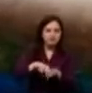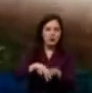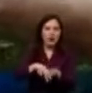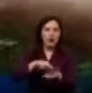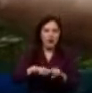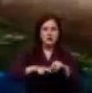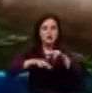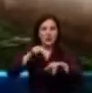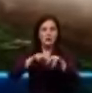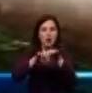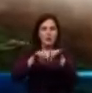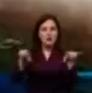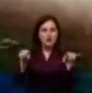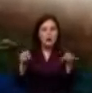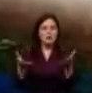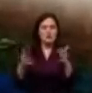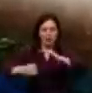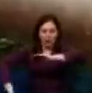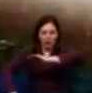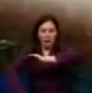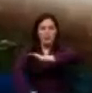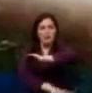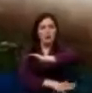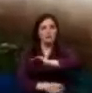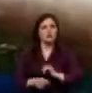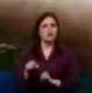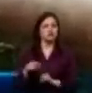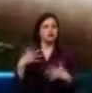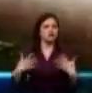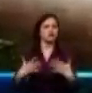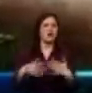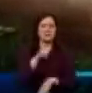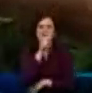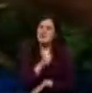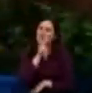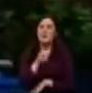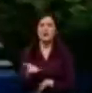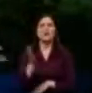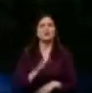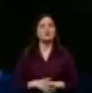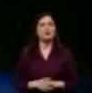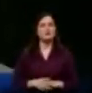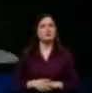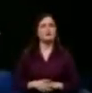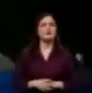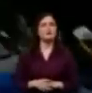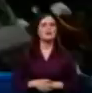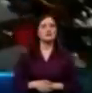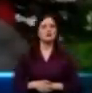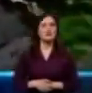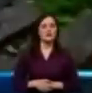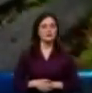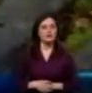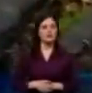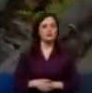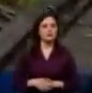de madera aquí sobre la quebrada Raya y hemos podido ver que el mismo ya cumplió su ciclo. Como ustedes pueden observar, no solamente